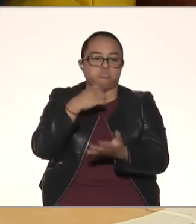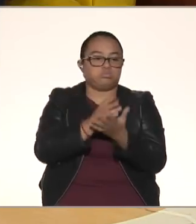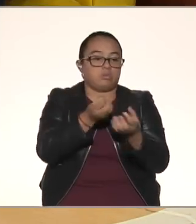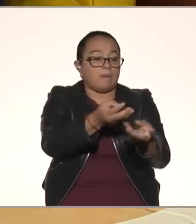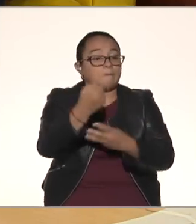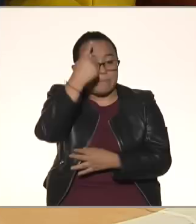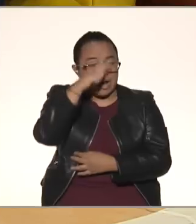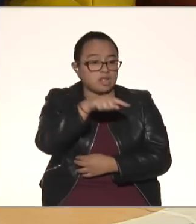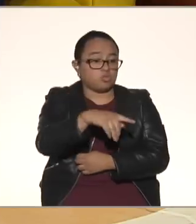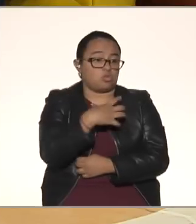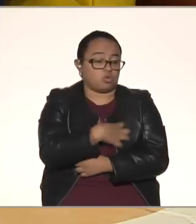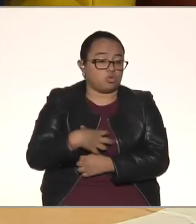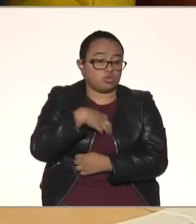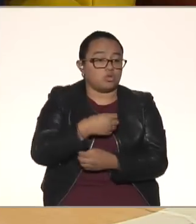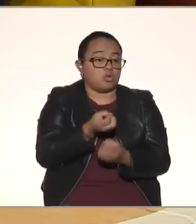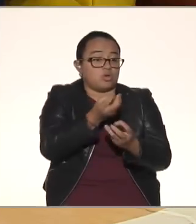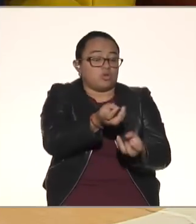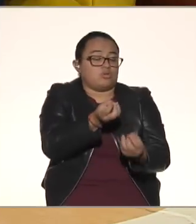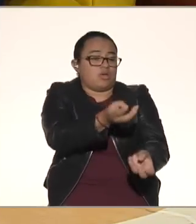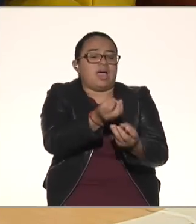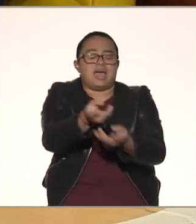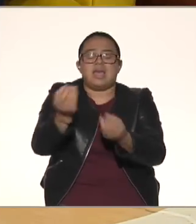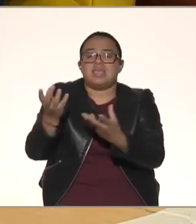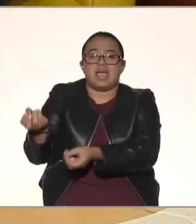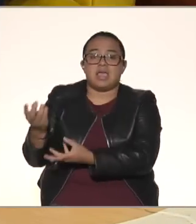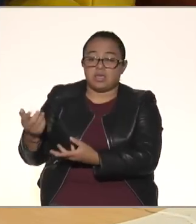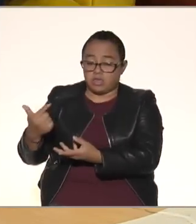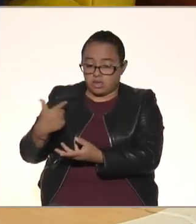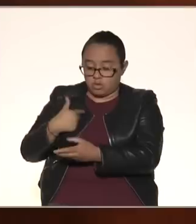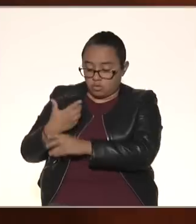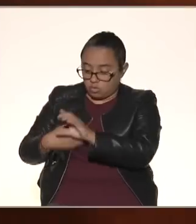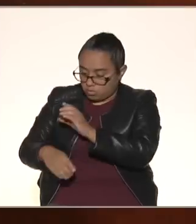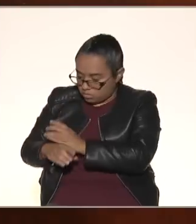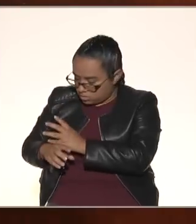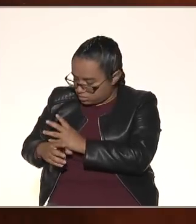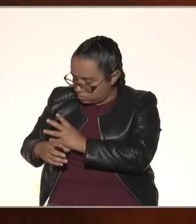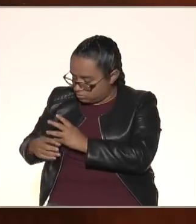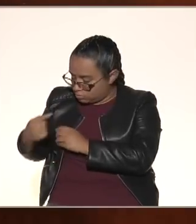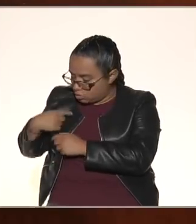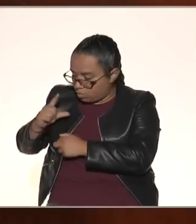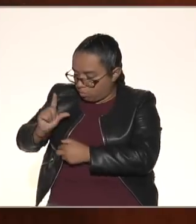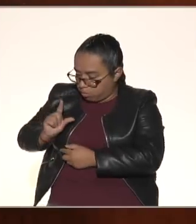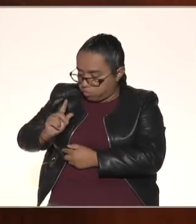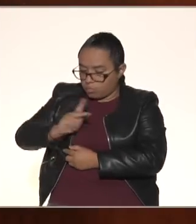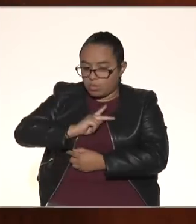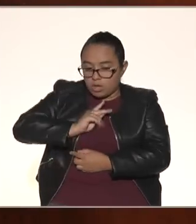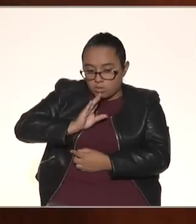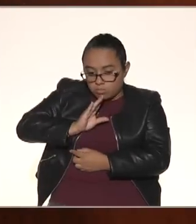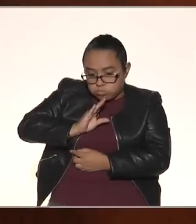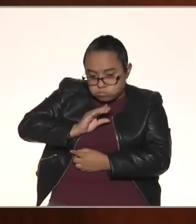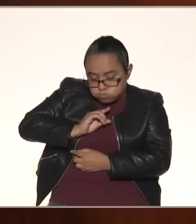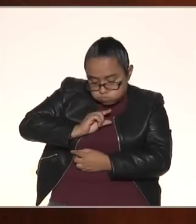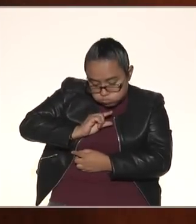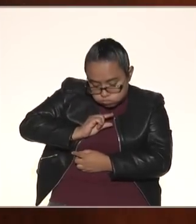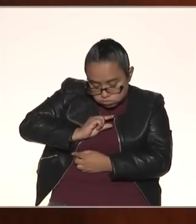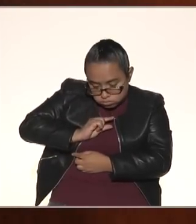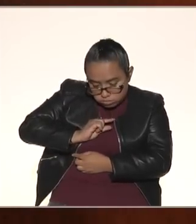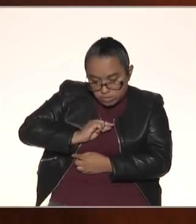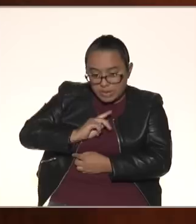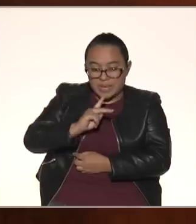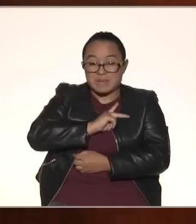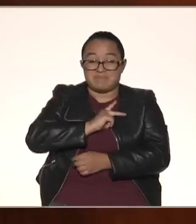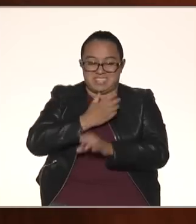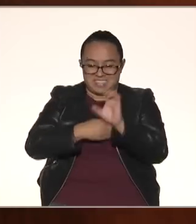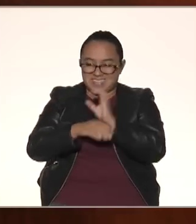Ahora se vuelve darme a manos llenas donde yo me termino apagando, me termino... Achicando. Sí, quitando una